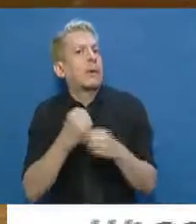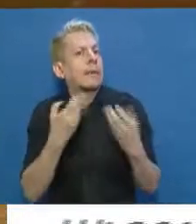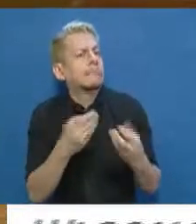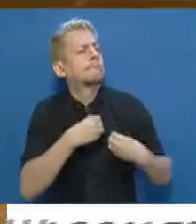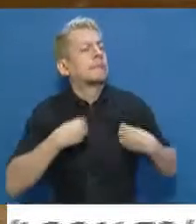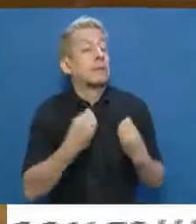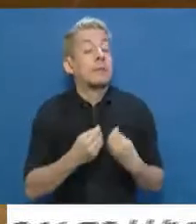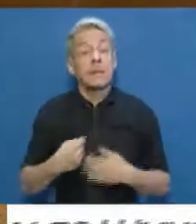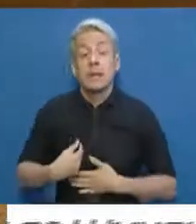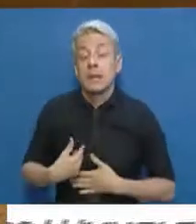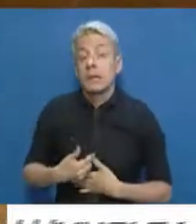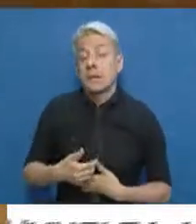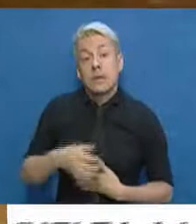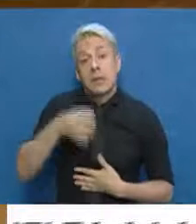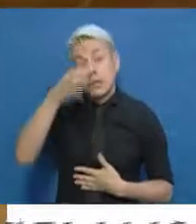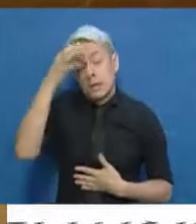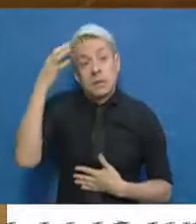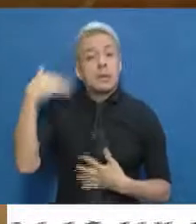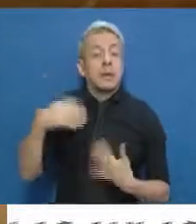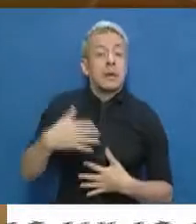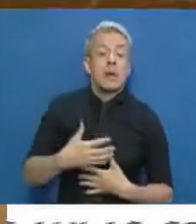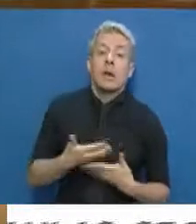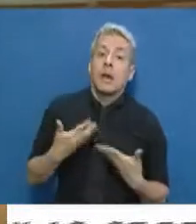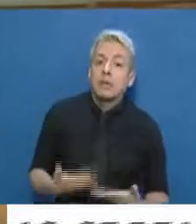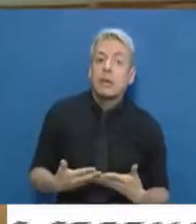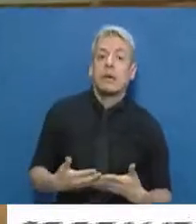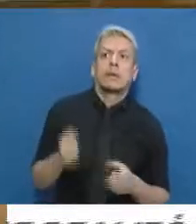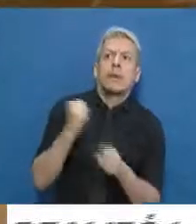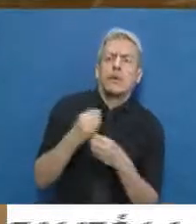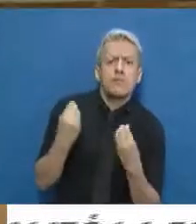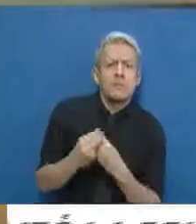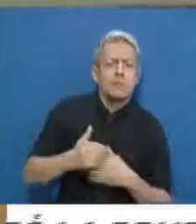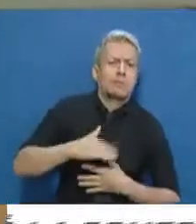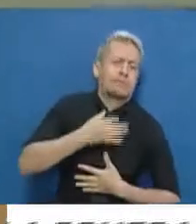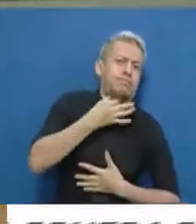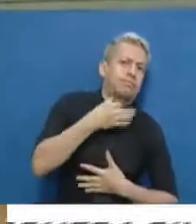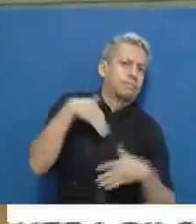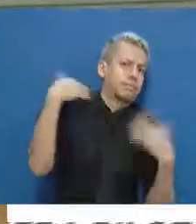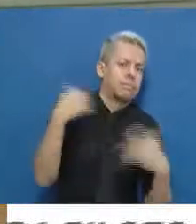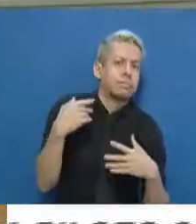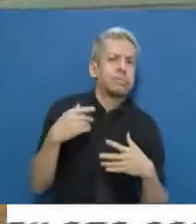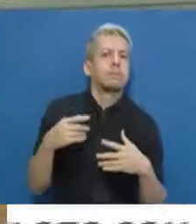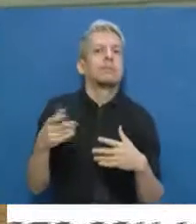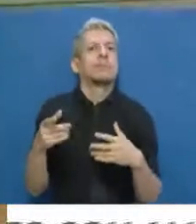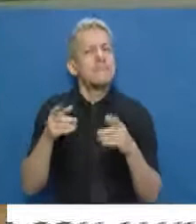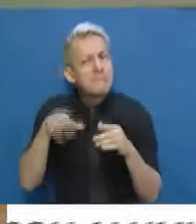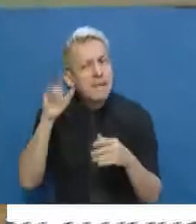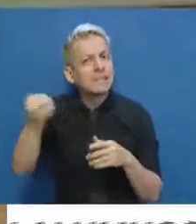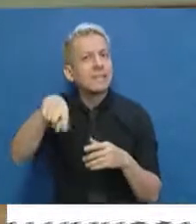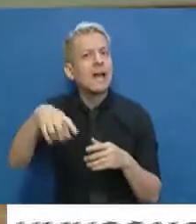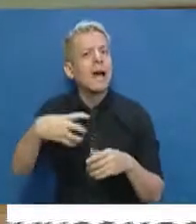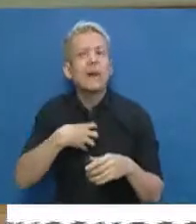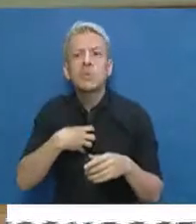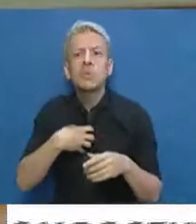Muy sobrecargados en cuanto a burocracia y demás, pero sobre todo con los chicos que por ahí no tienen la